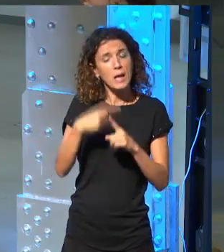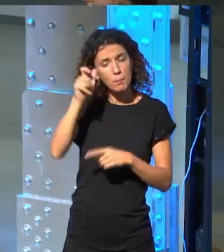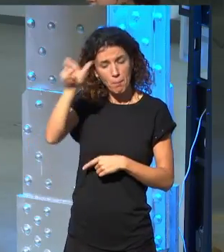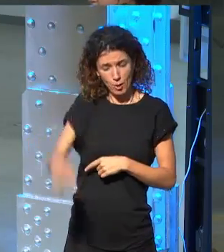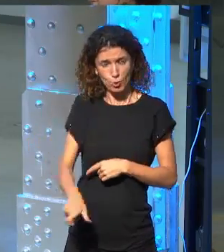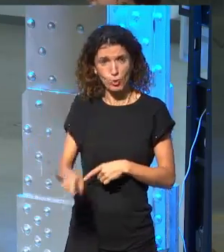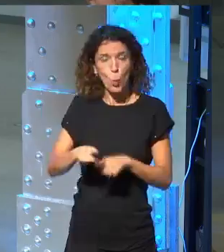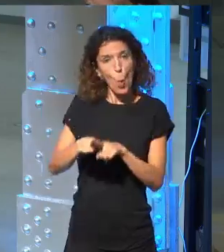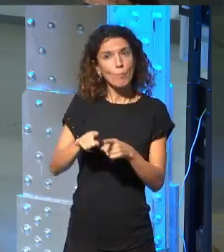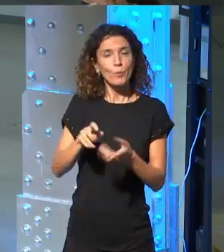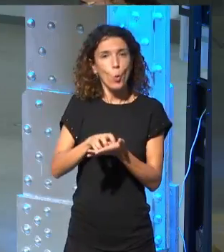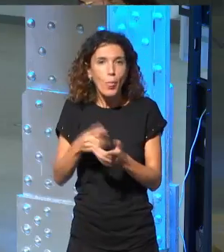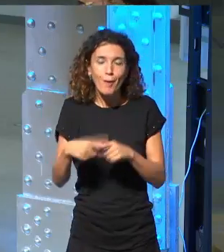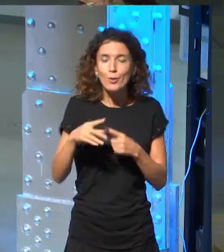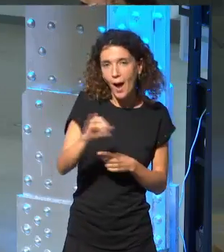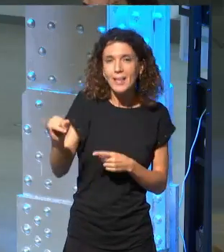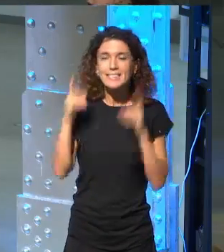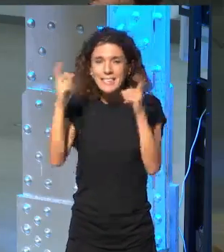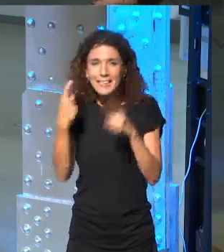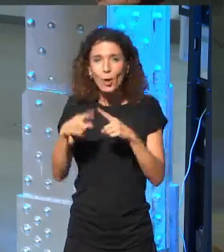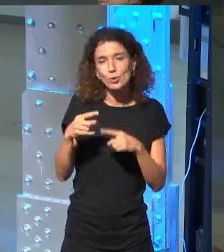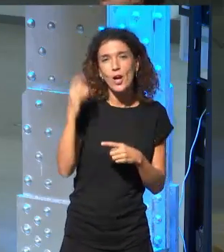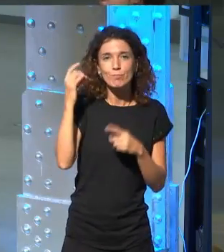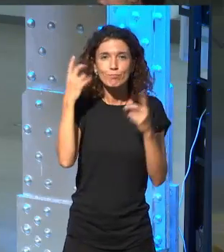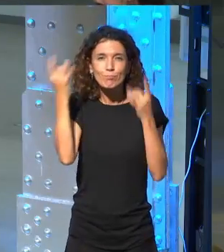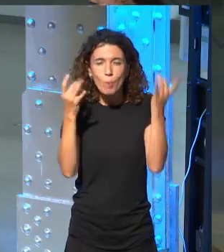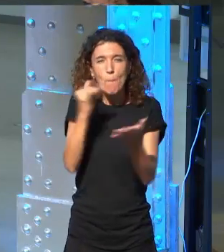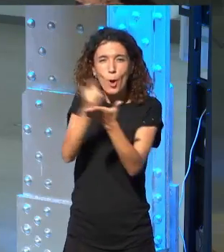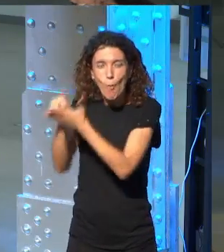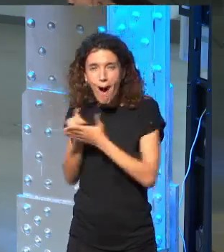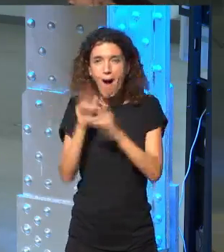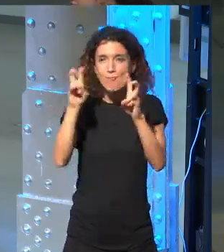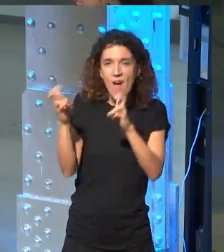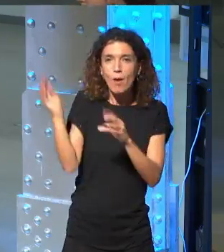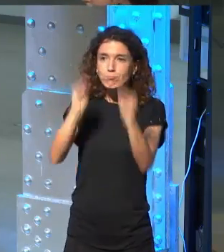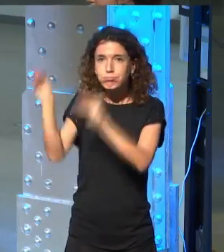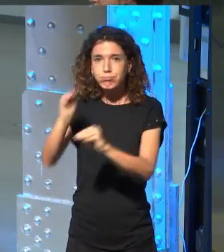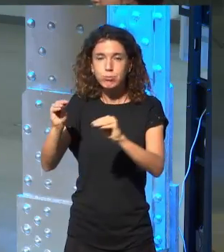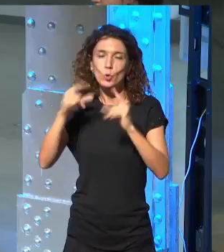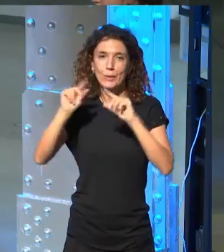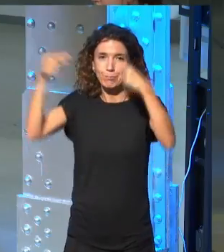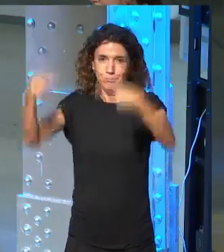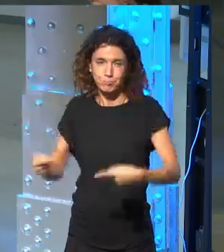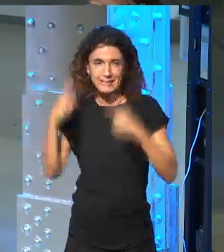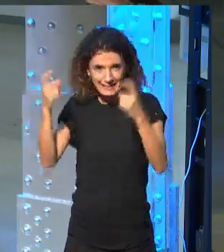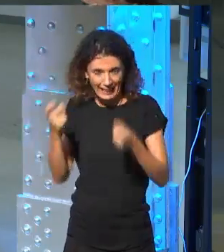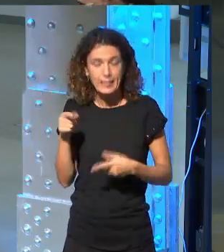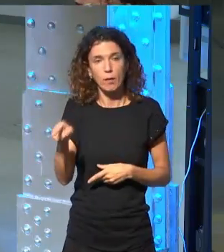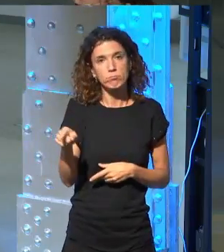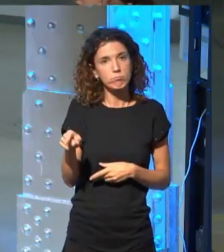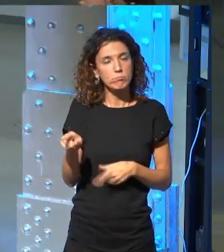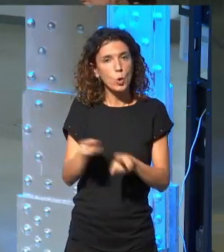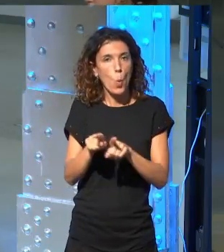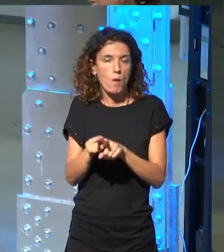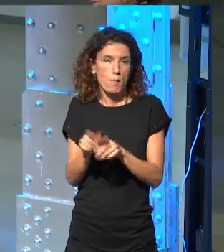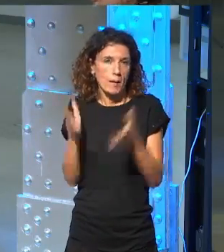tiene inquietudes y que intenta cosas divertidas y cosas nuevas en Twitter y en el resto de cosas que hace. Y me parece que bueno,